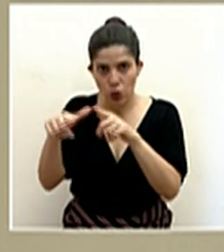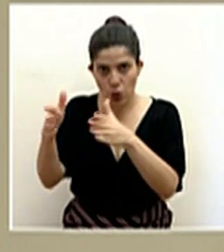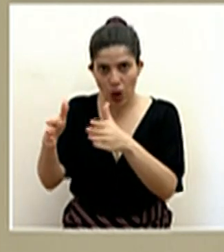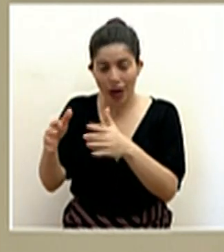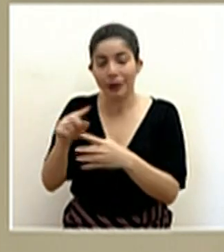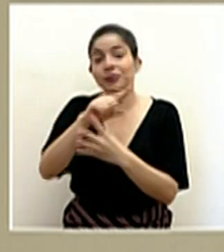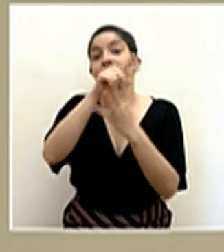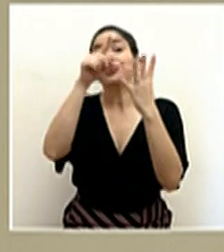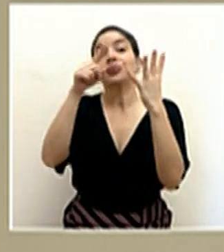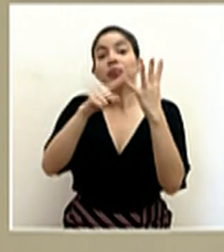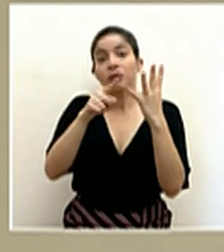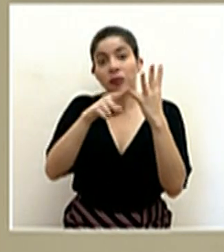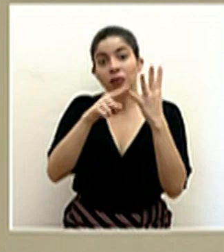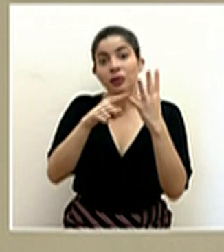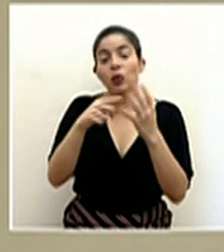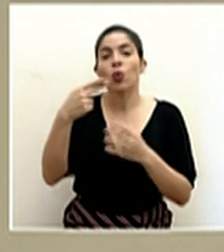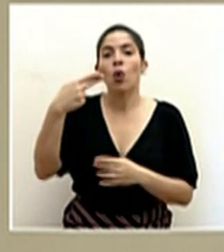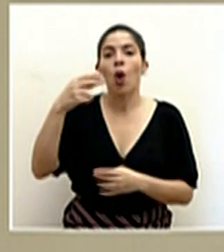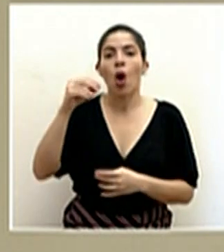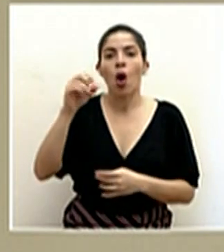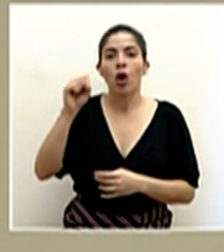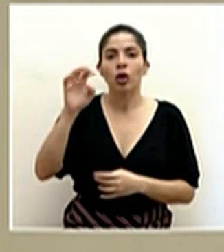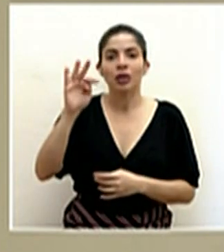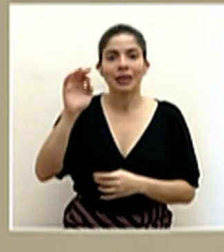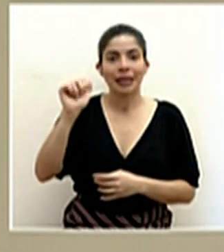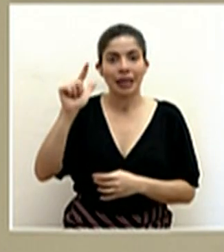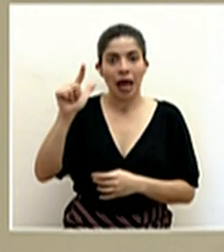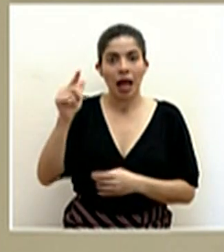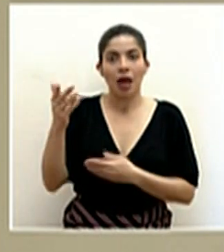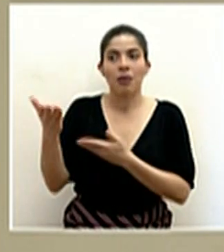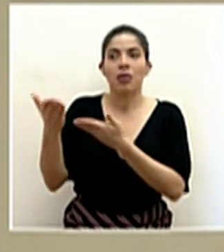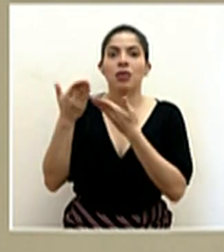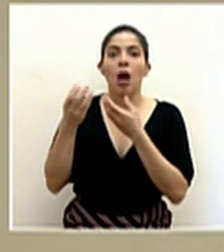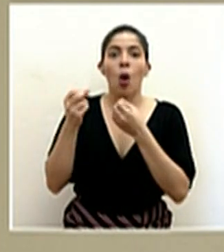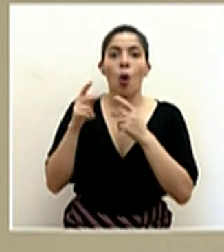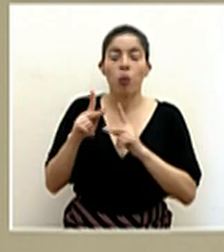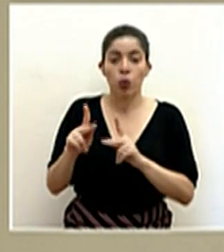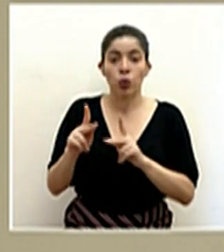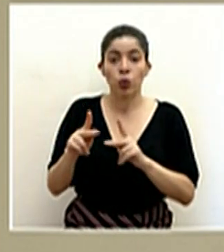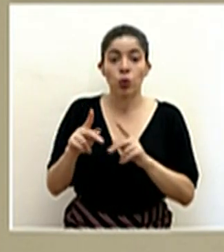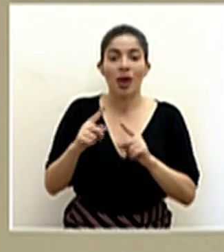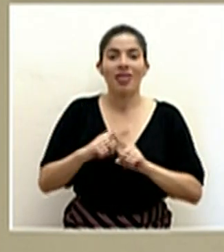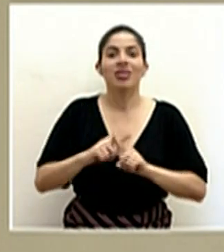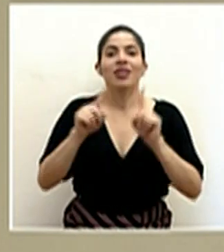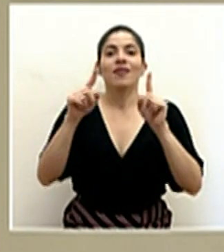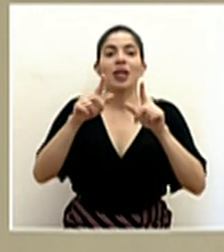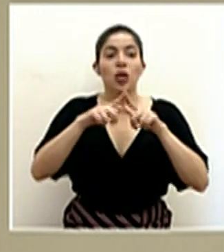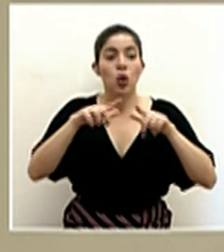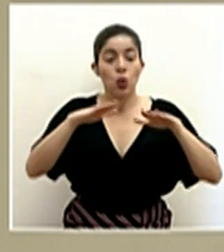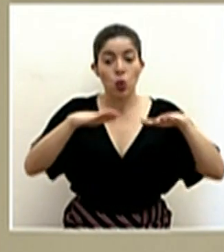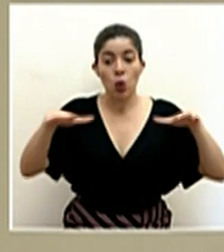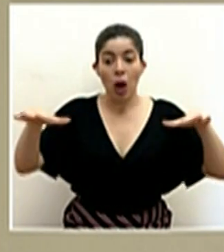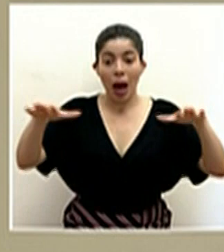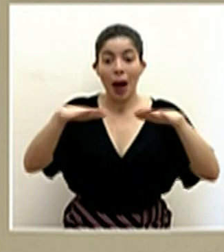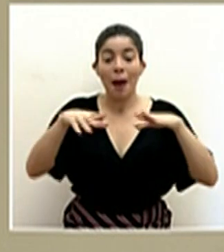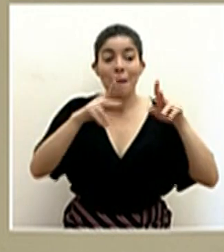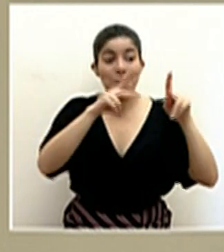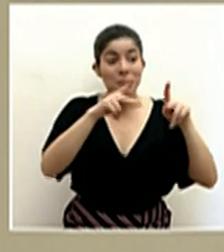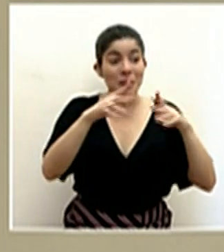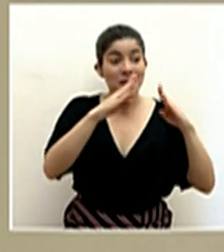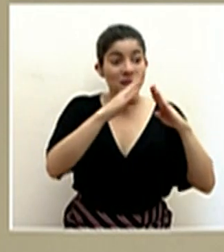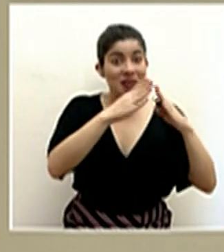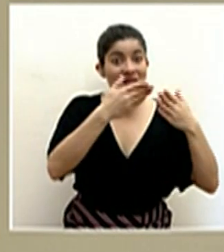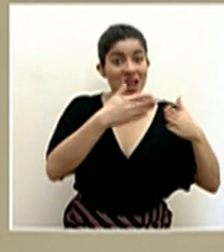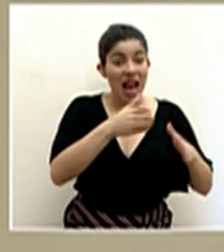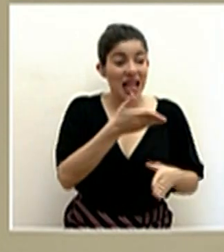Y se dispone de un hostal que nos permite tener en condición diferenciada a personas en población de calle